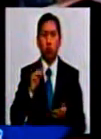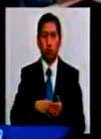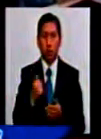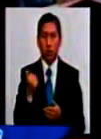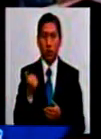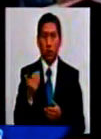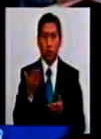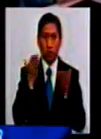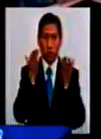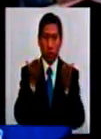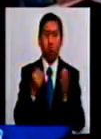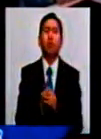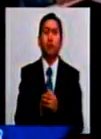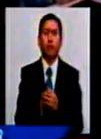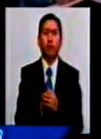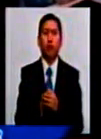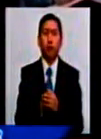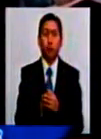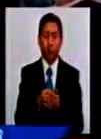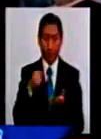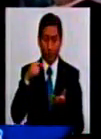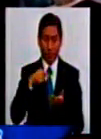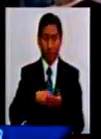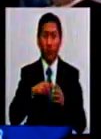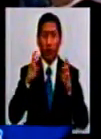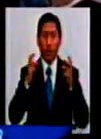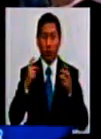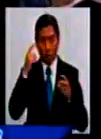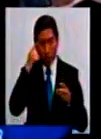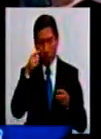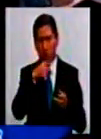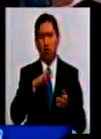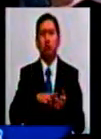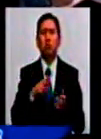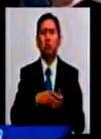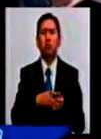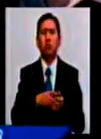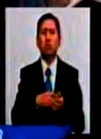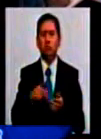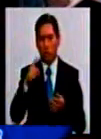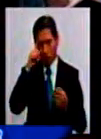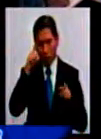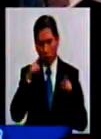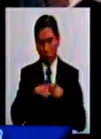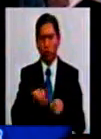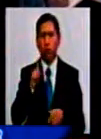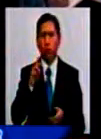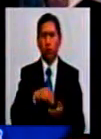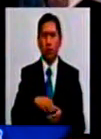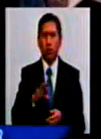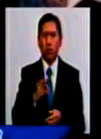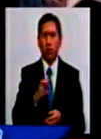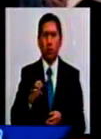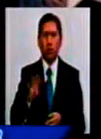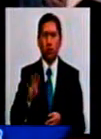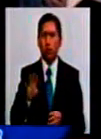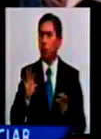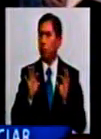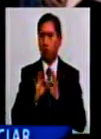2015. Este no es un asunto que tenga que ver ni con el Tratado de